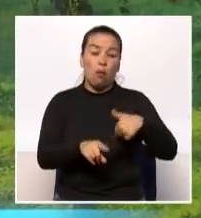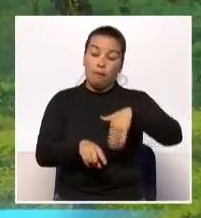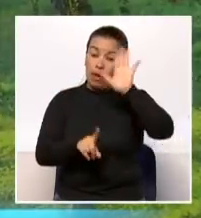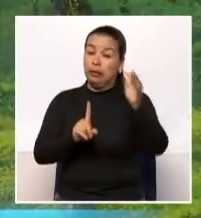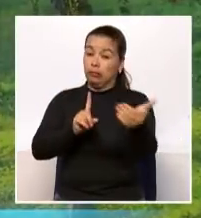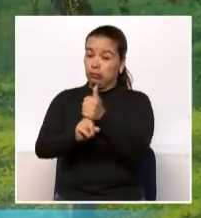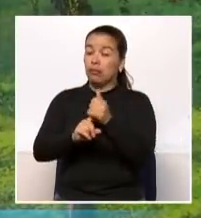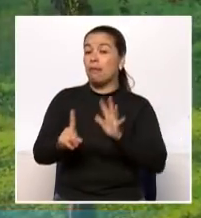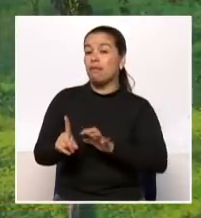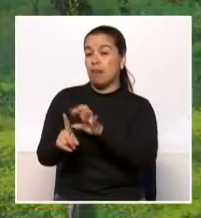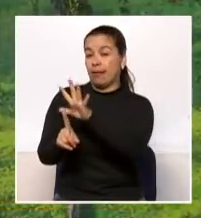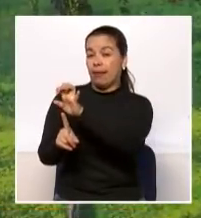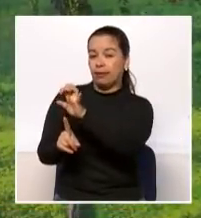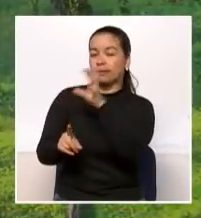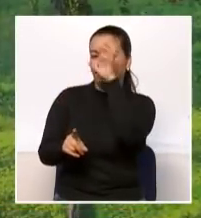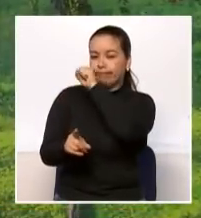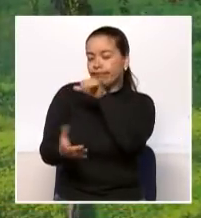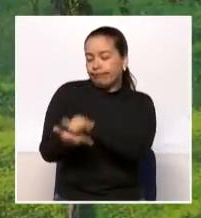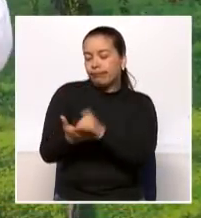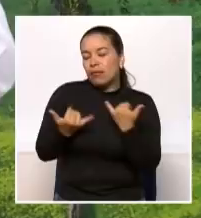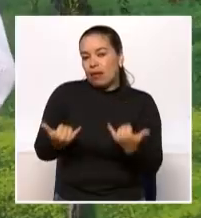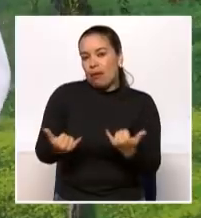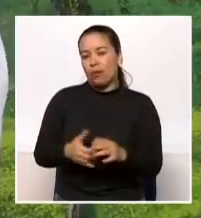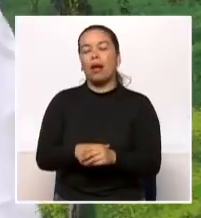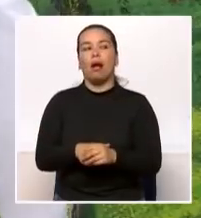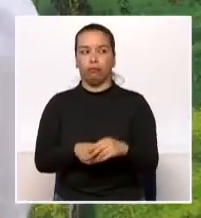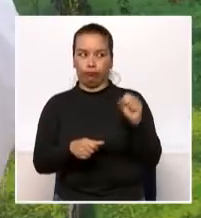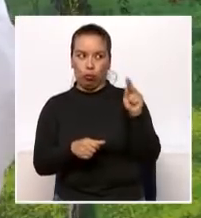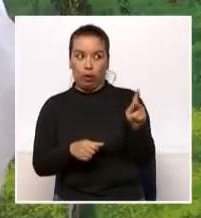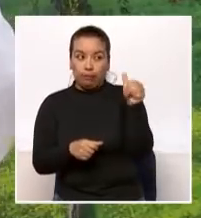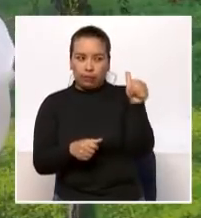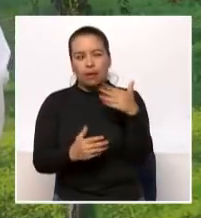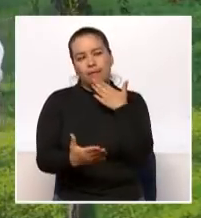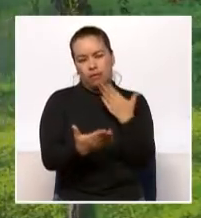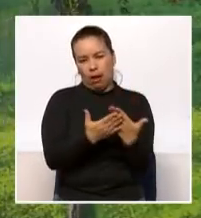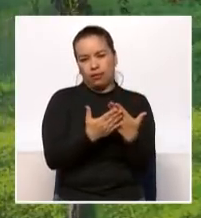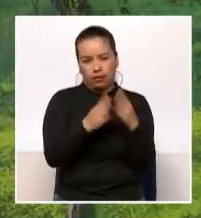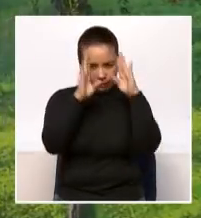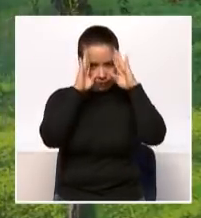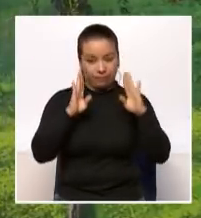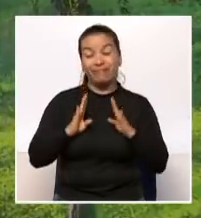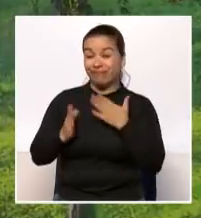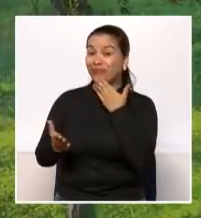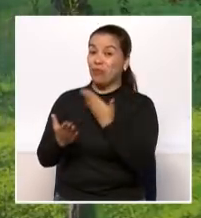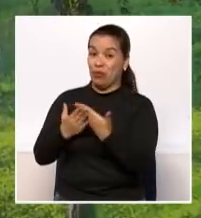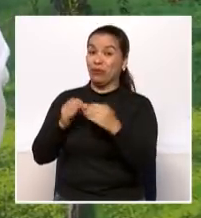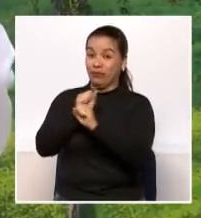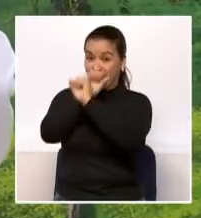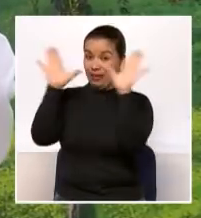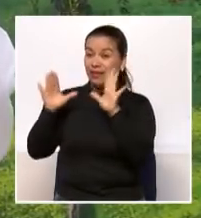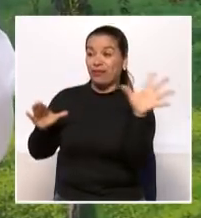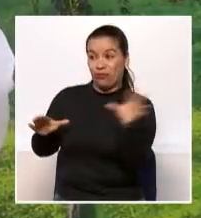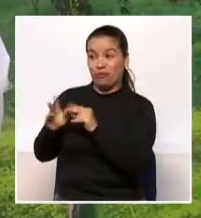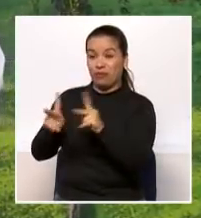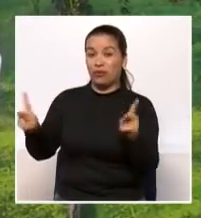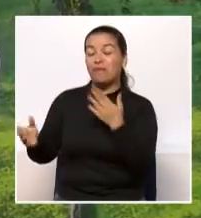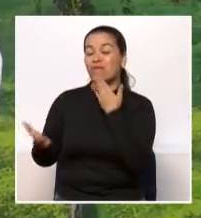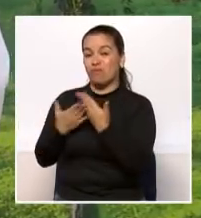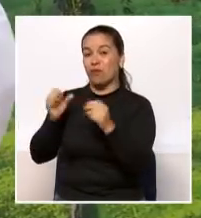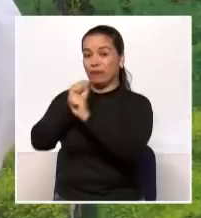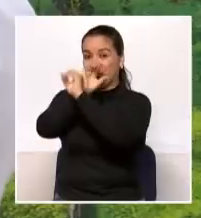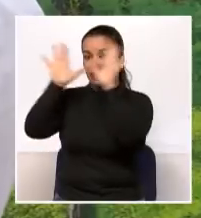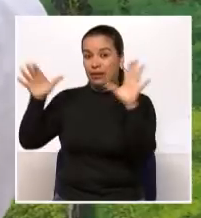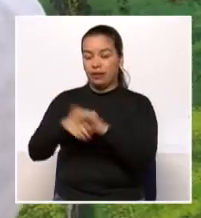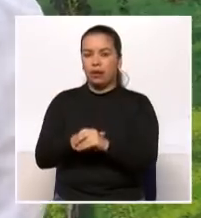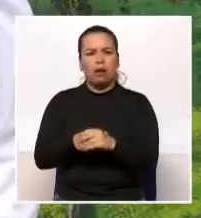está utilizando para el cáncer actualmente. Ok, doctor Juan Carlos, gracias por estar con nosotros. Muy buenos días a toda la teleaudiencia. Bueno, y entonces, ¿qué es